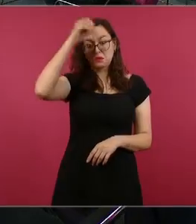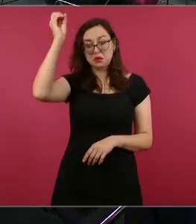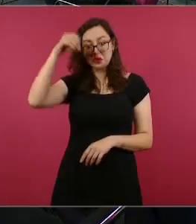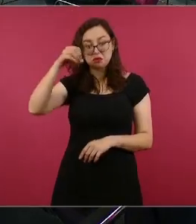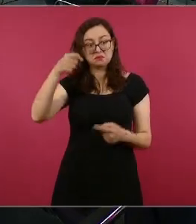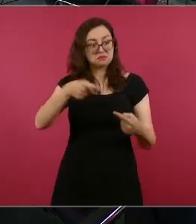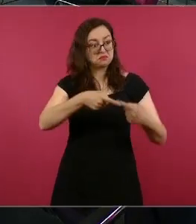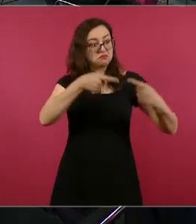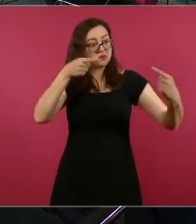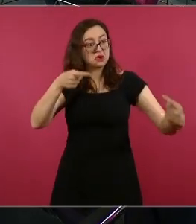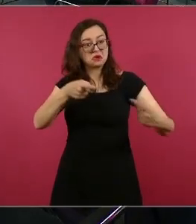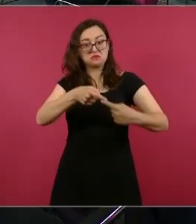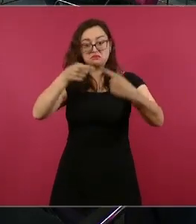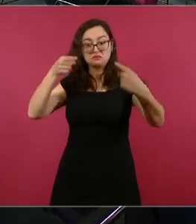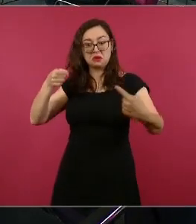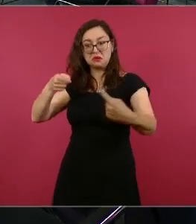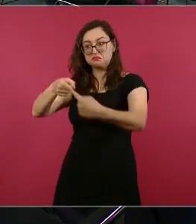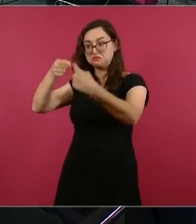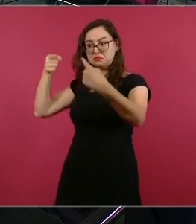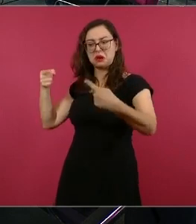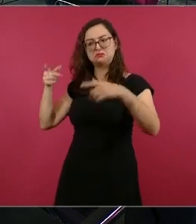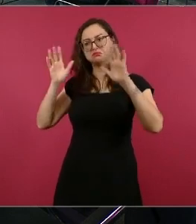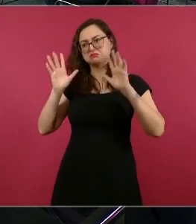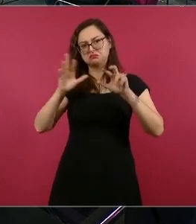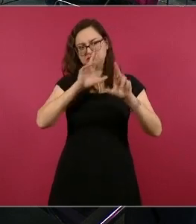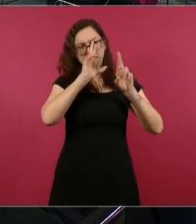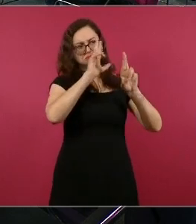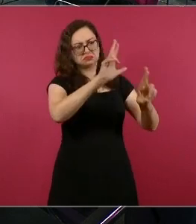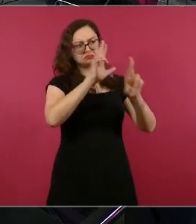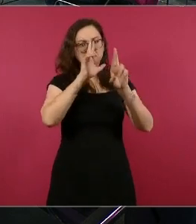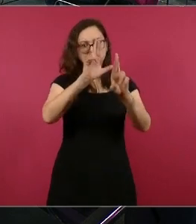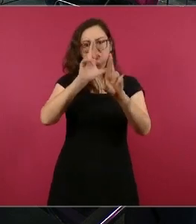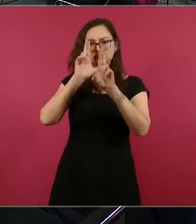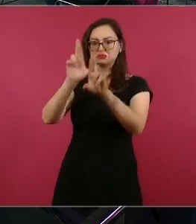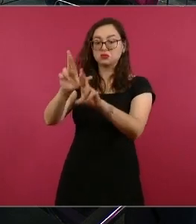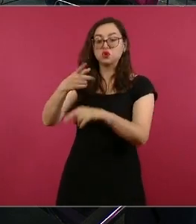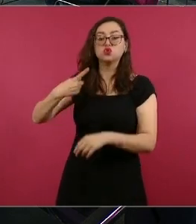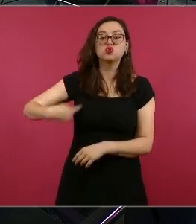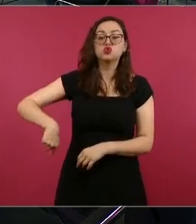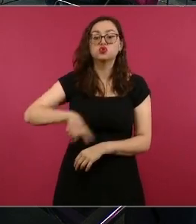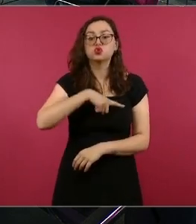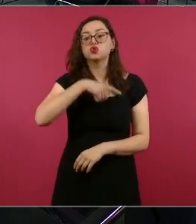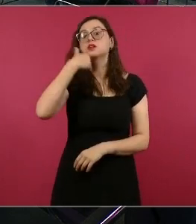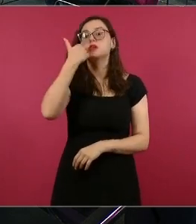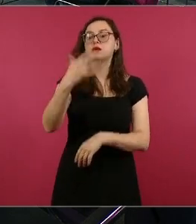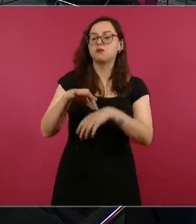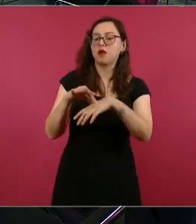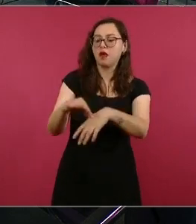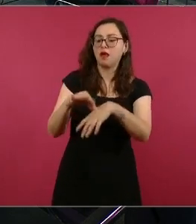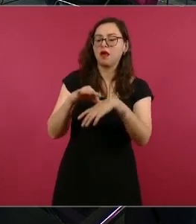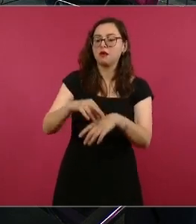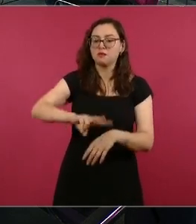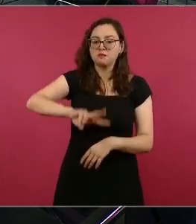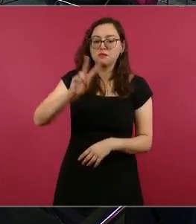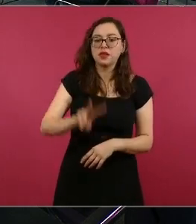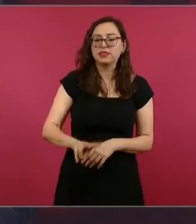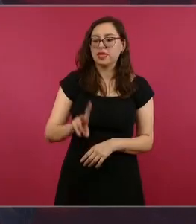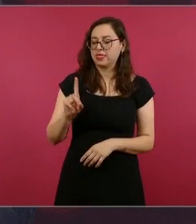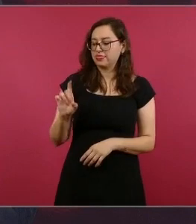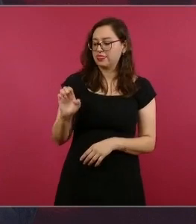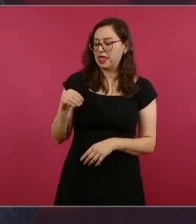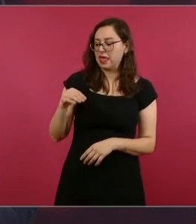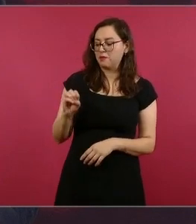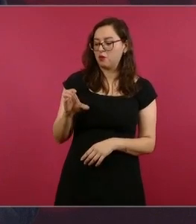disentir. Y nosotros luchamos por una democracia y no queremos que haya un pensamiento